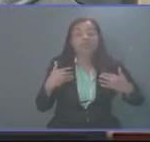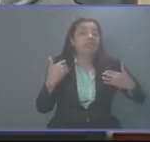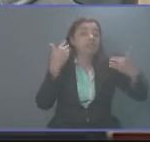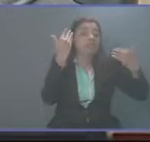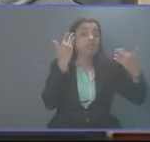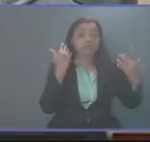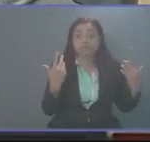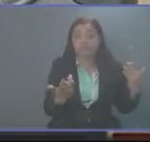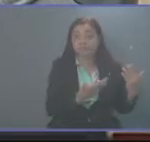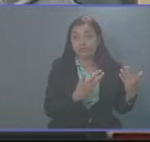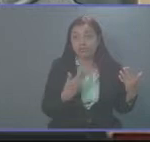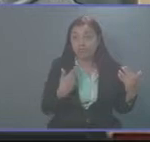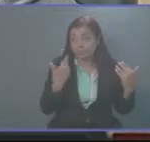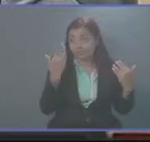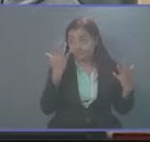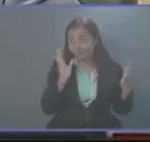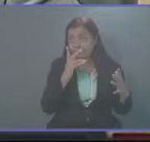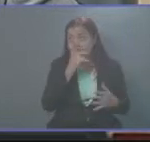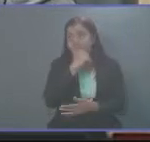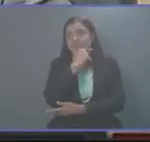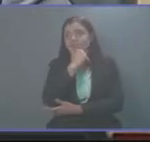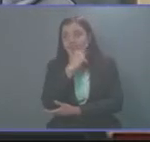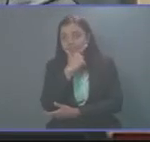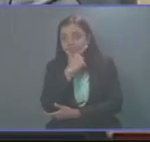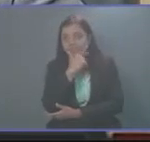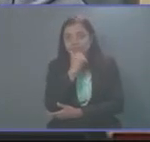Nosotros no vamos a cuestionar